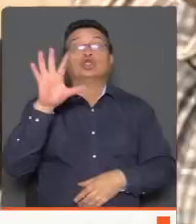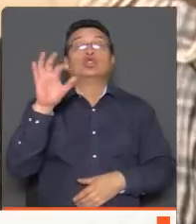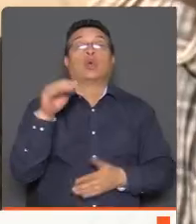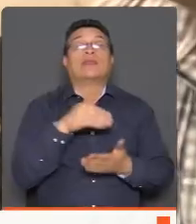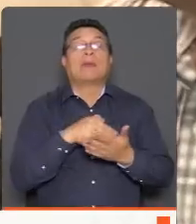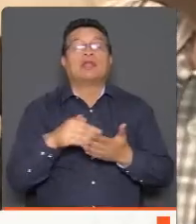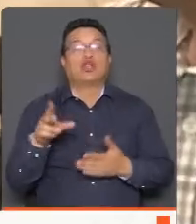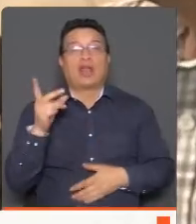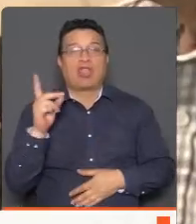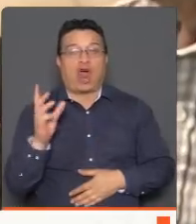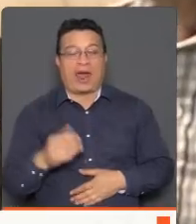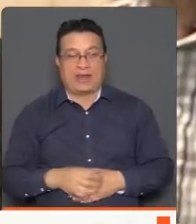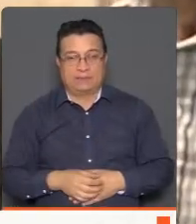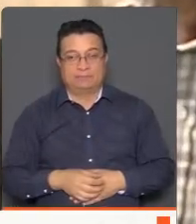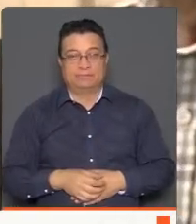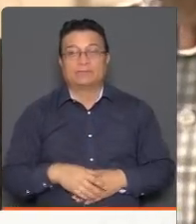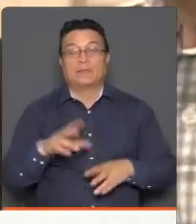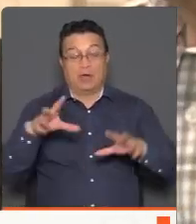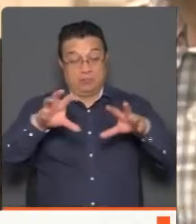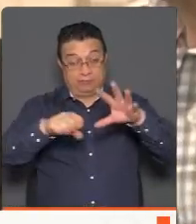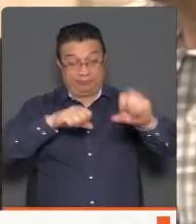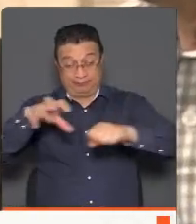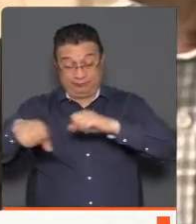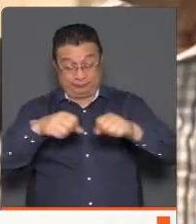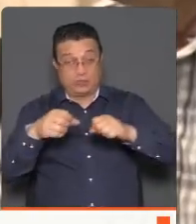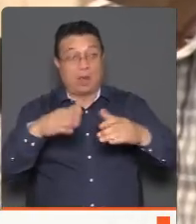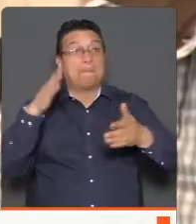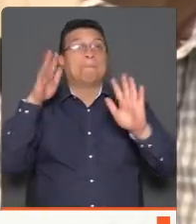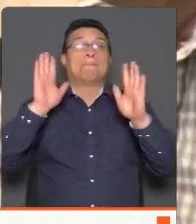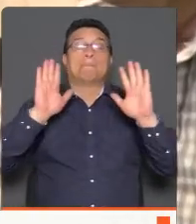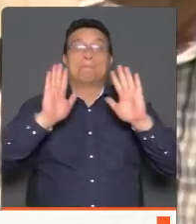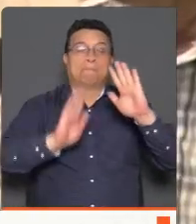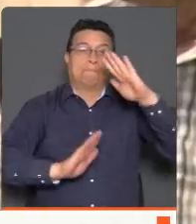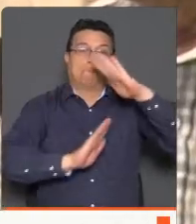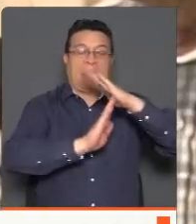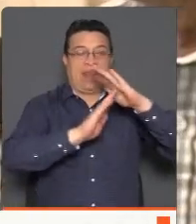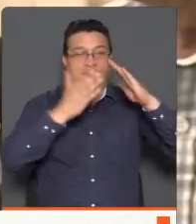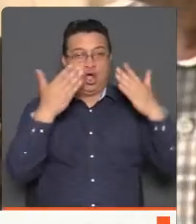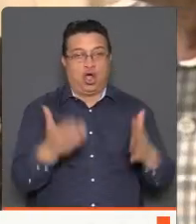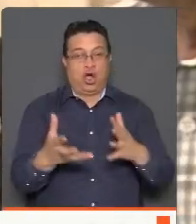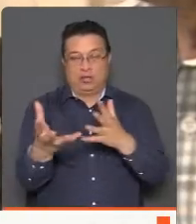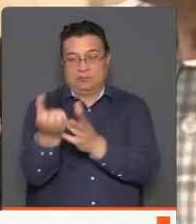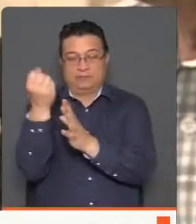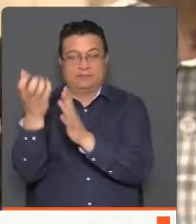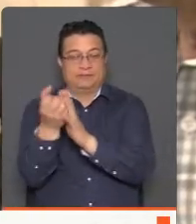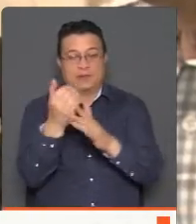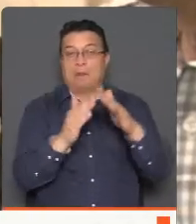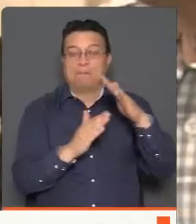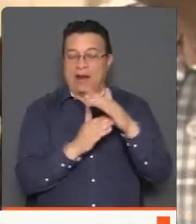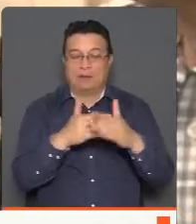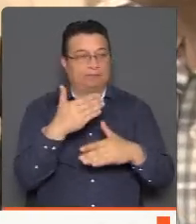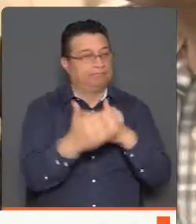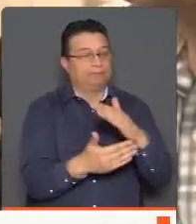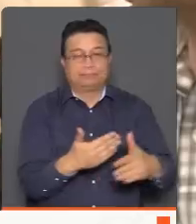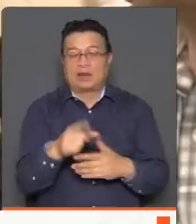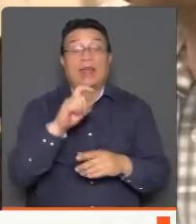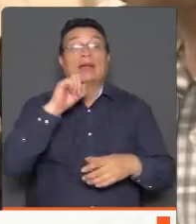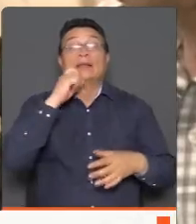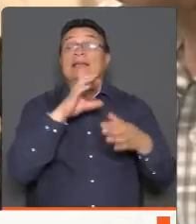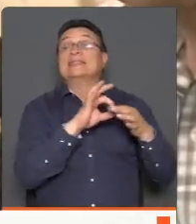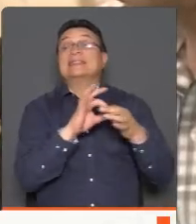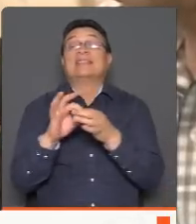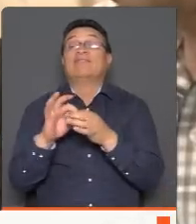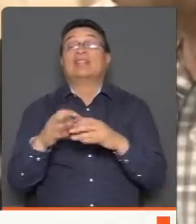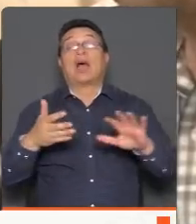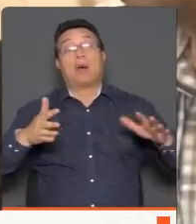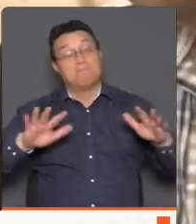dólares. Las cosechas se van a empezar a parar hoy, vamos a tener que parar los procesos y eso significa entre